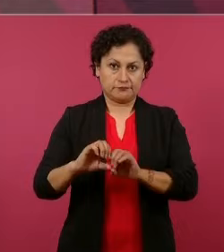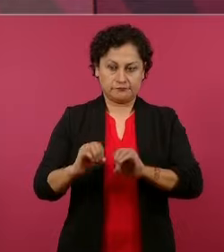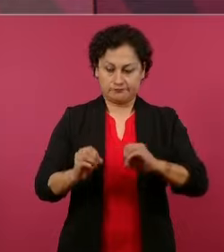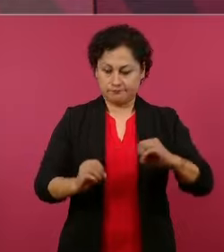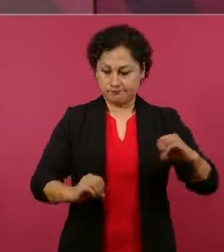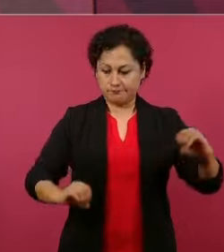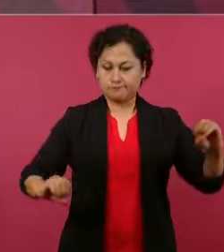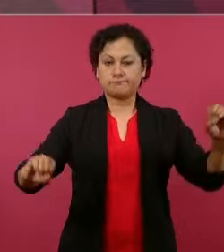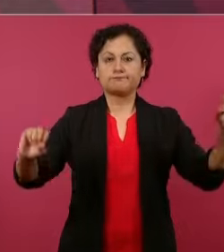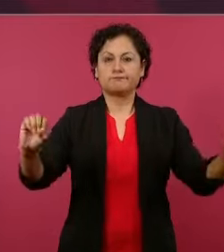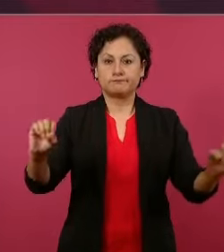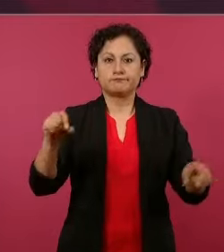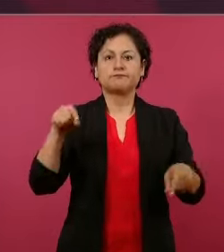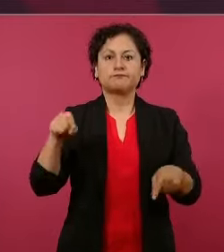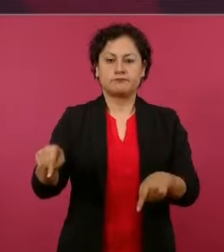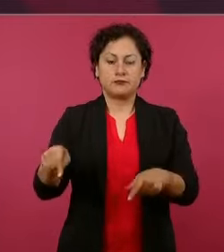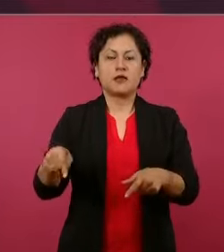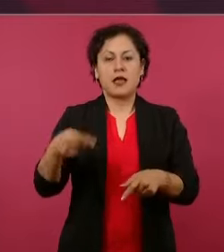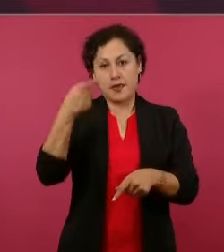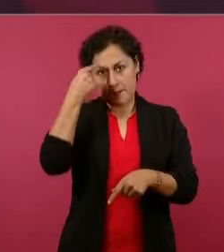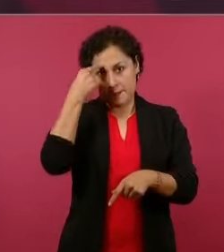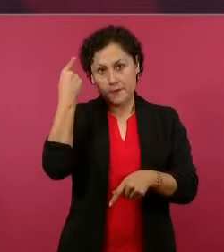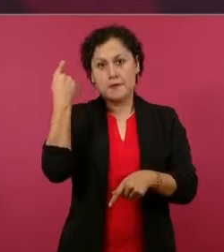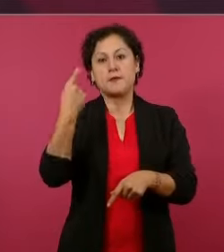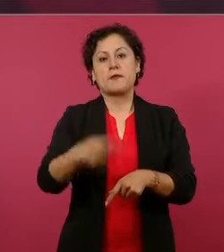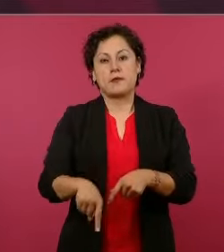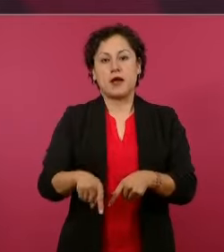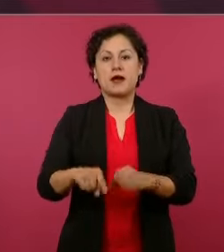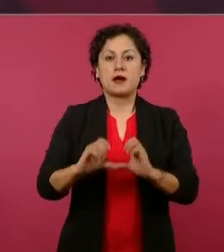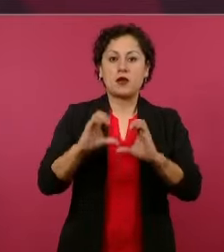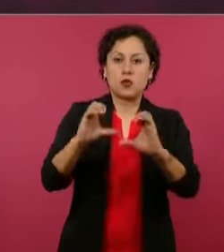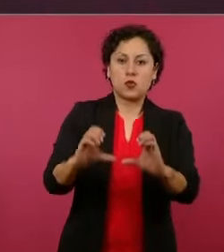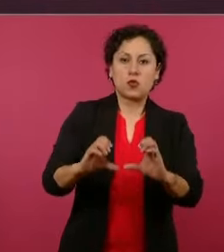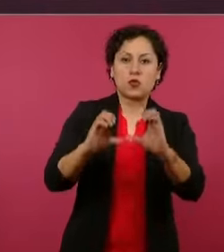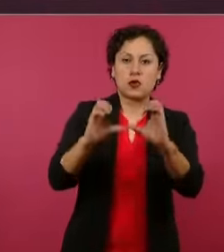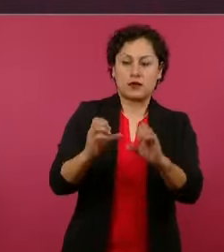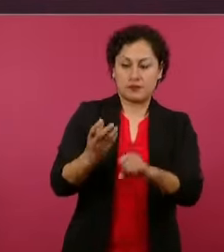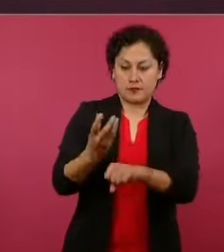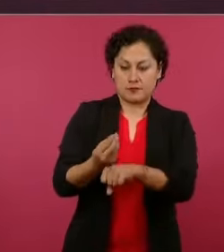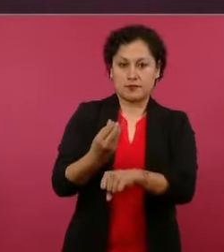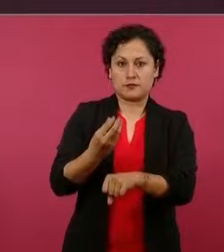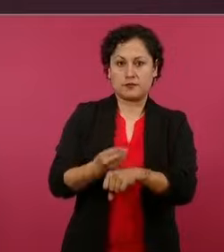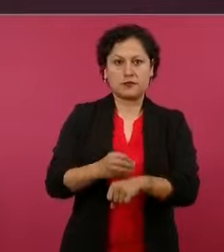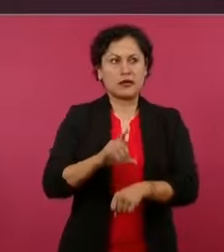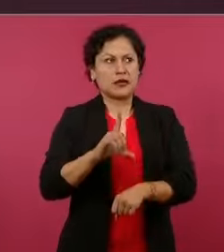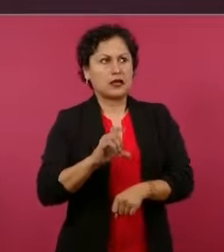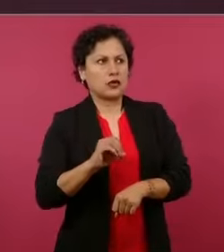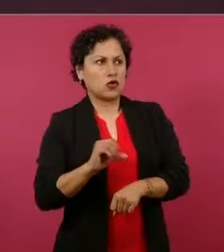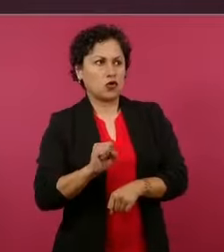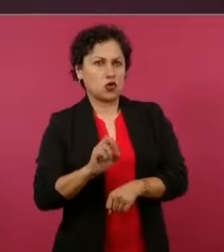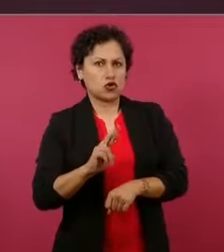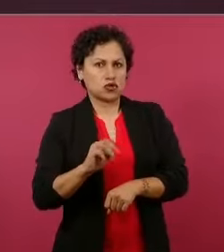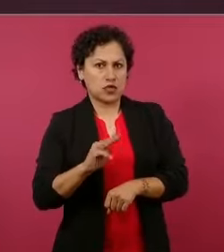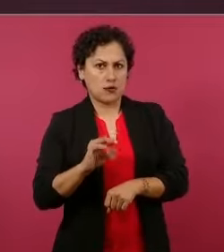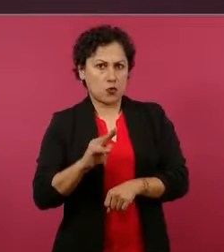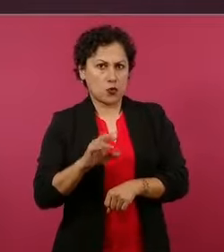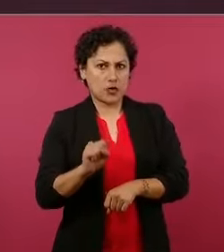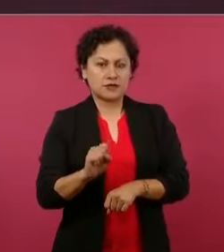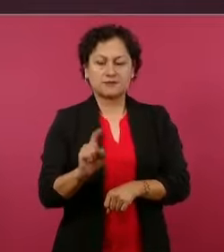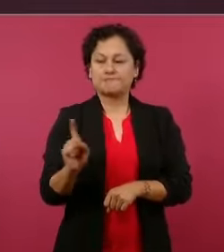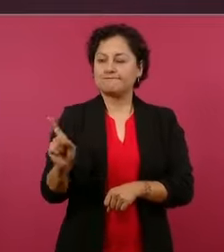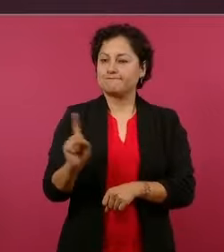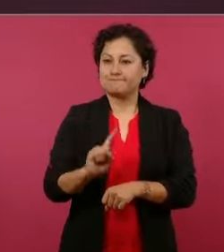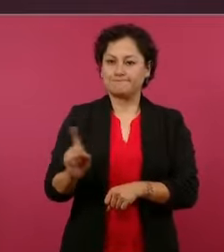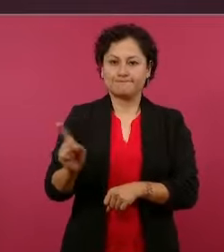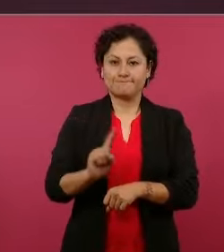haciendo un Libramiento por el riesgo los Ramones los Ramones No